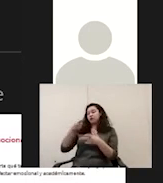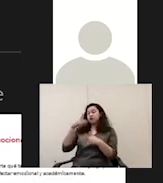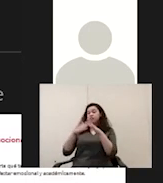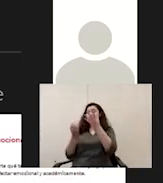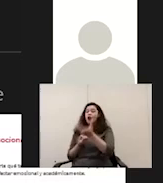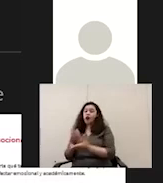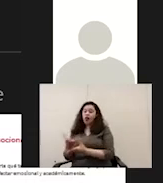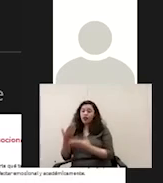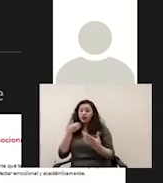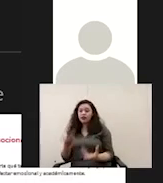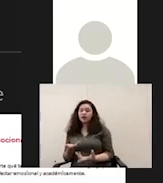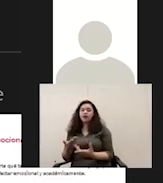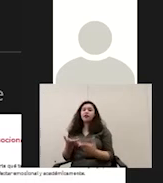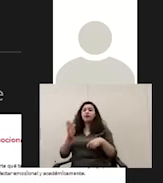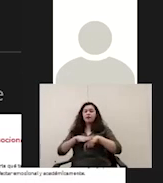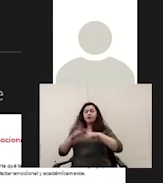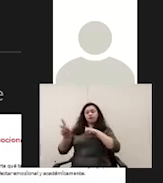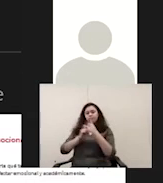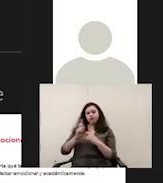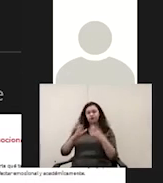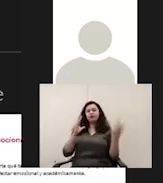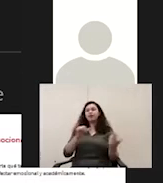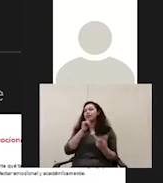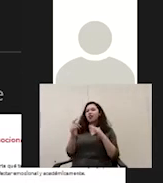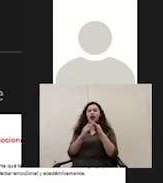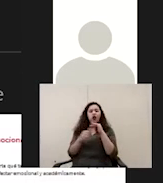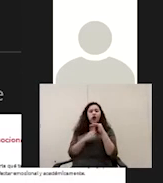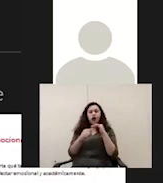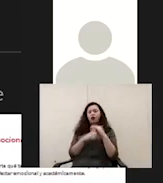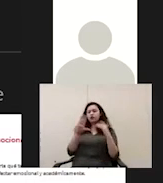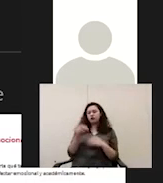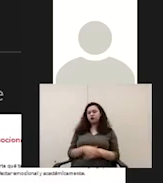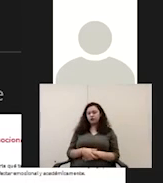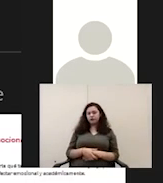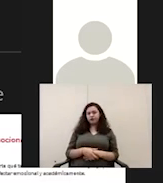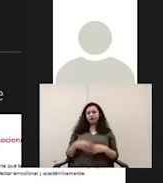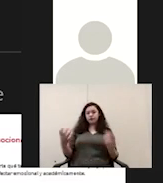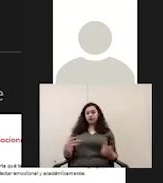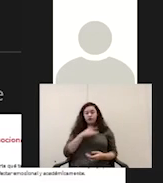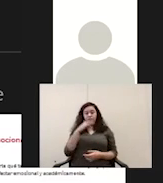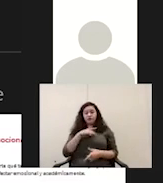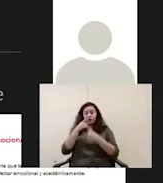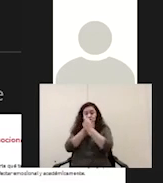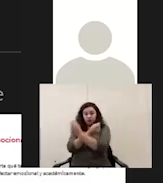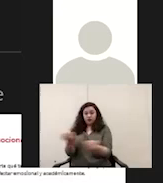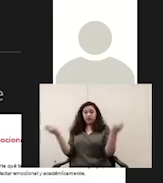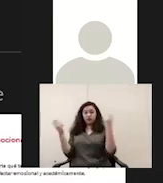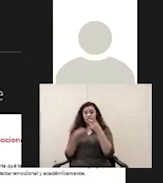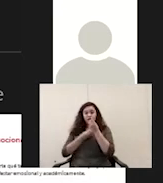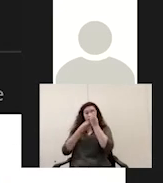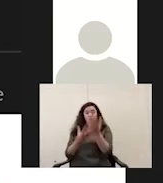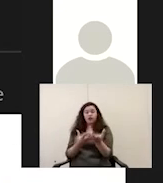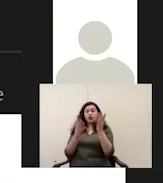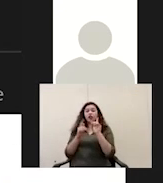lo importante, van a interactuar y ya no van a estar encerrados. Entonces, todos los sentimientos que los niños empiecen a expresar, es importante